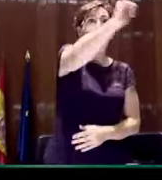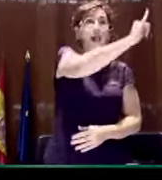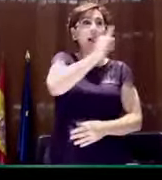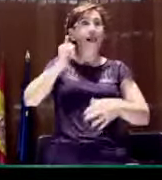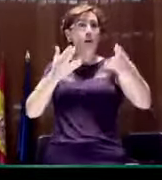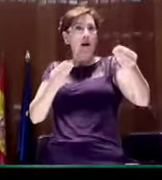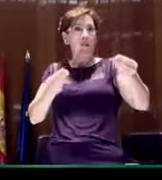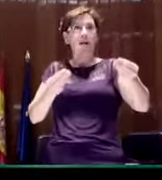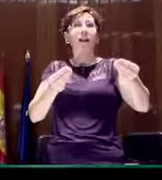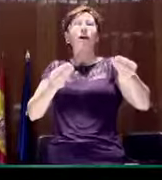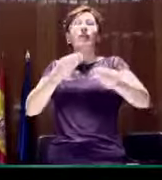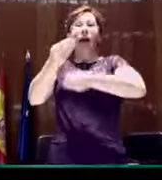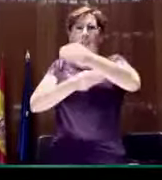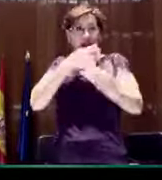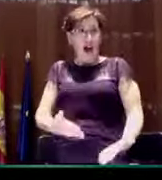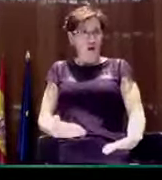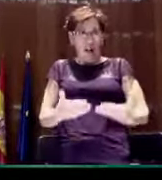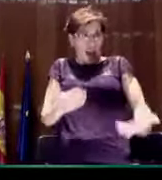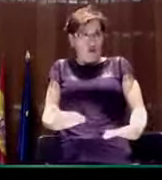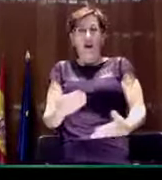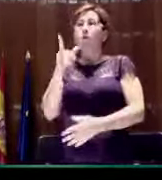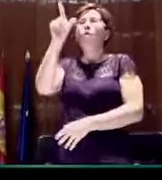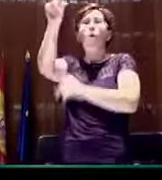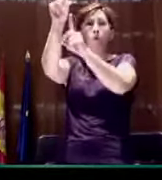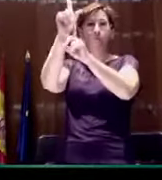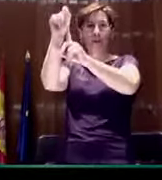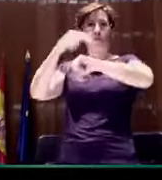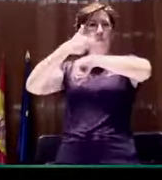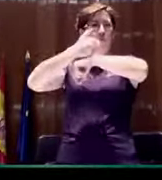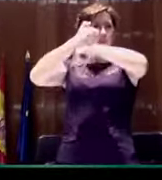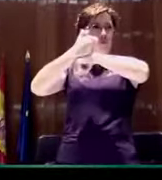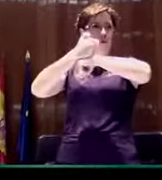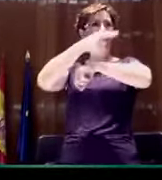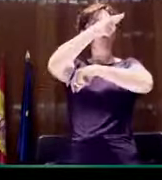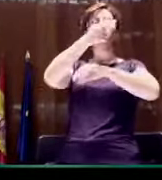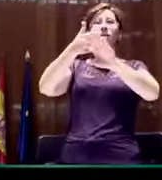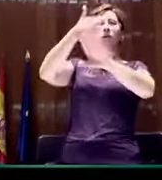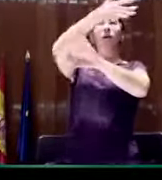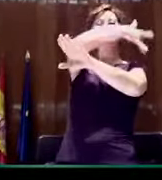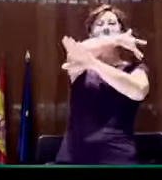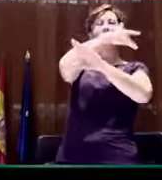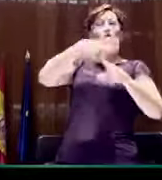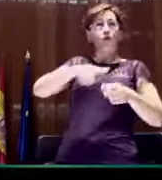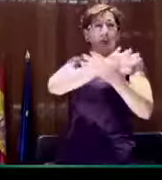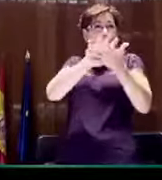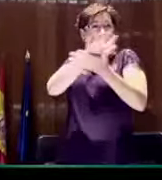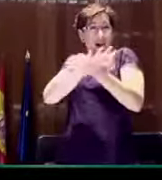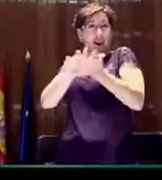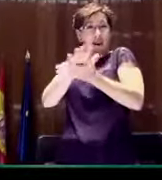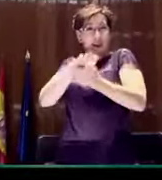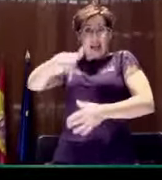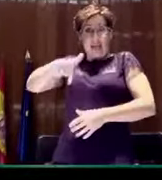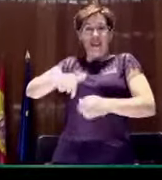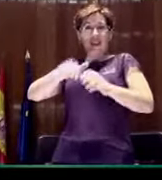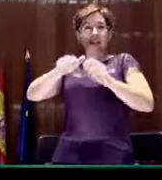mentalmente, es que en un minuto piensen de todo lo que hemos estado hablando aquí. ¿Qué le diríais a Mariluz? ¿Qué le diríais